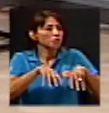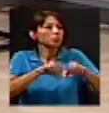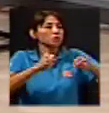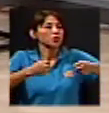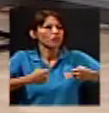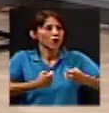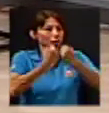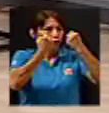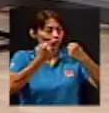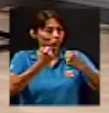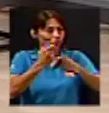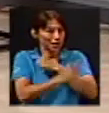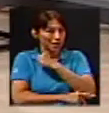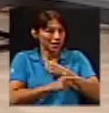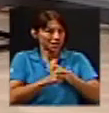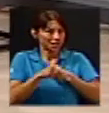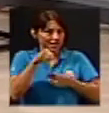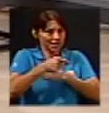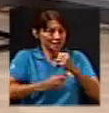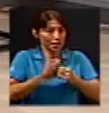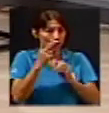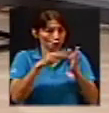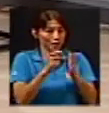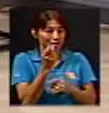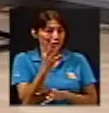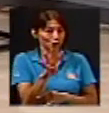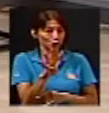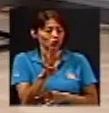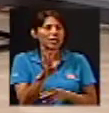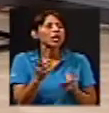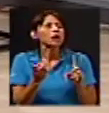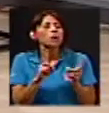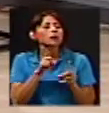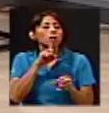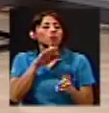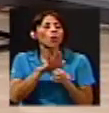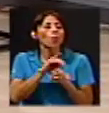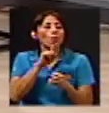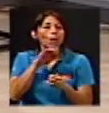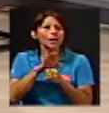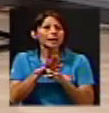2014 y los compromisos y la mirada hacia el futuro